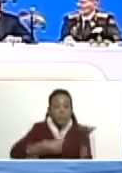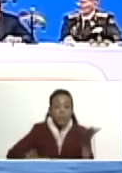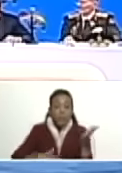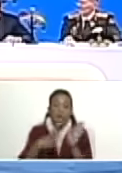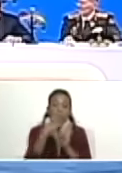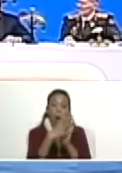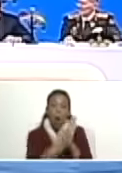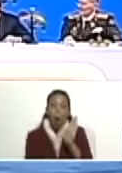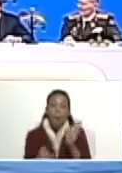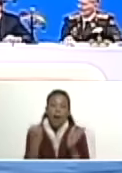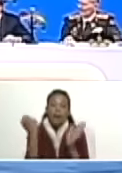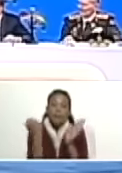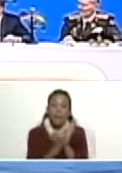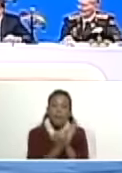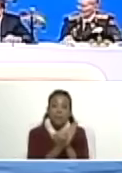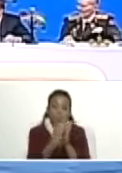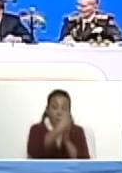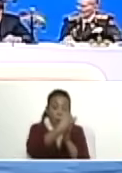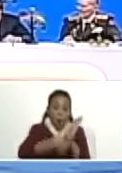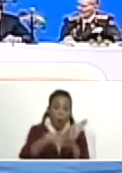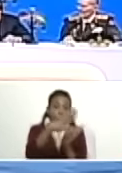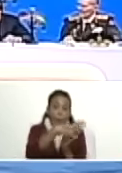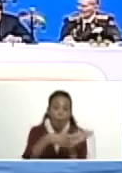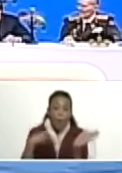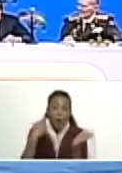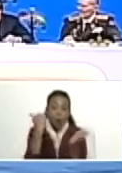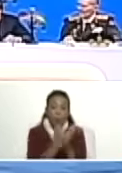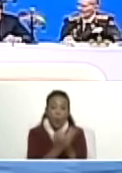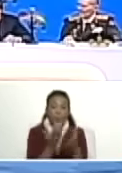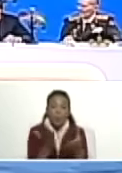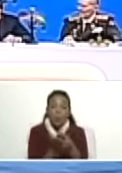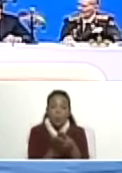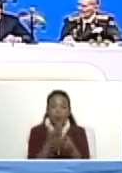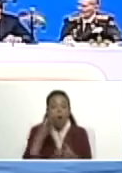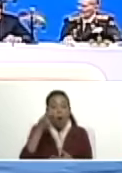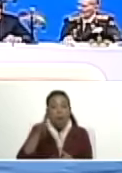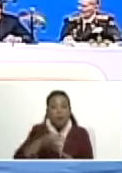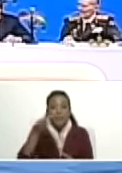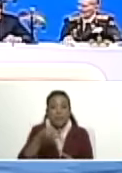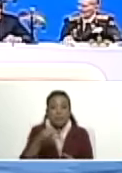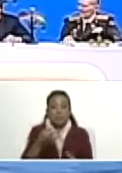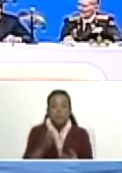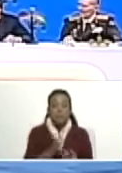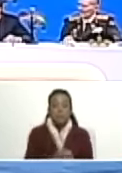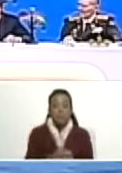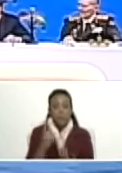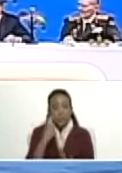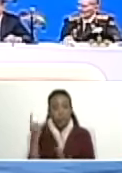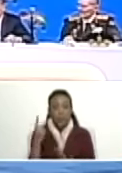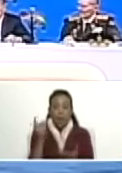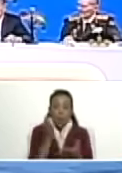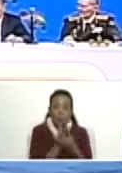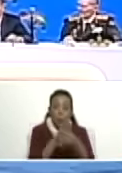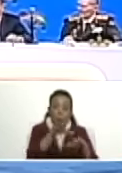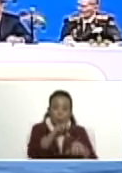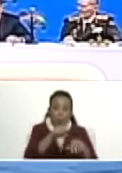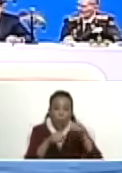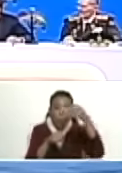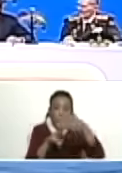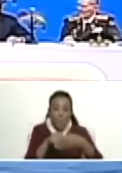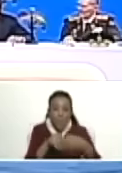copia certificada del documento oficial que reposa en los archivos del